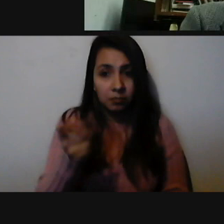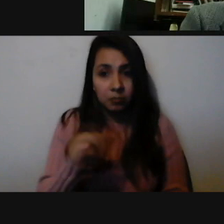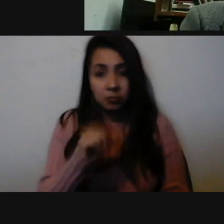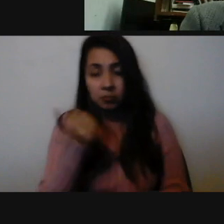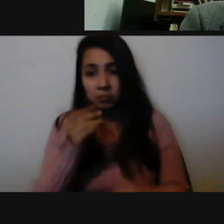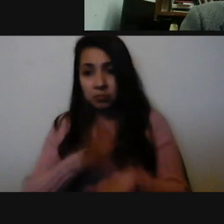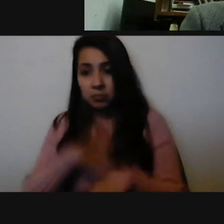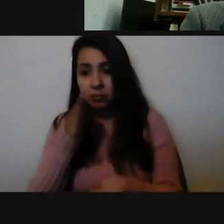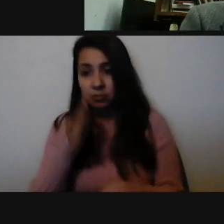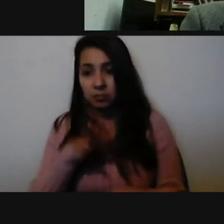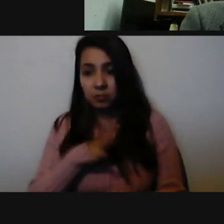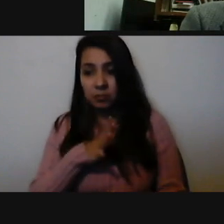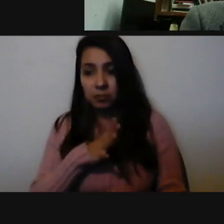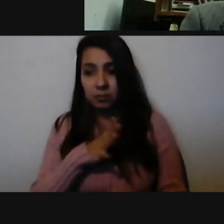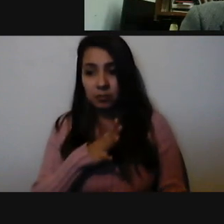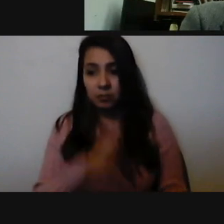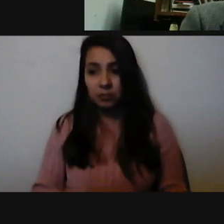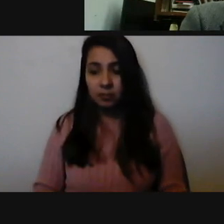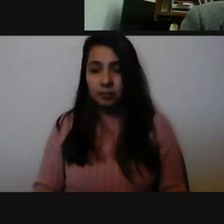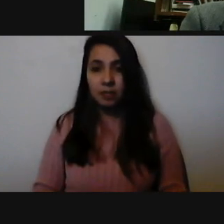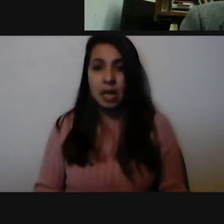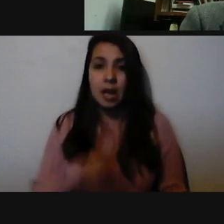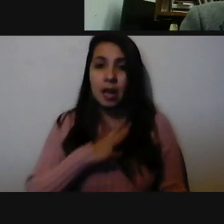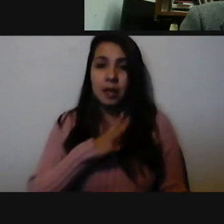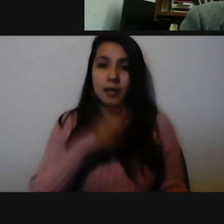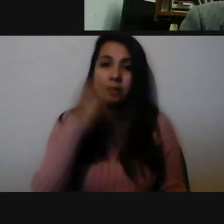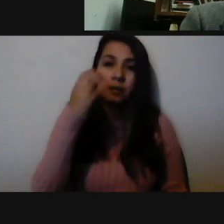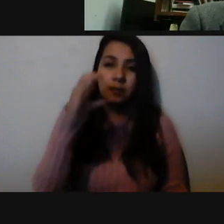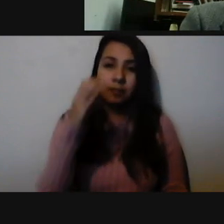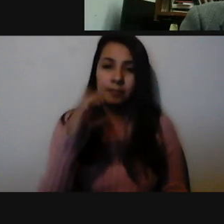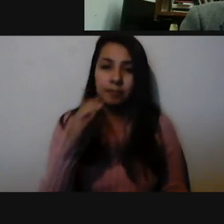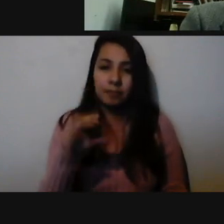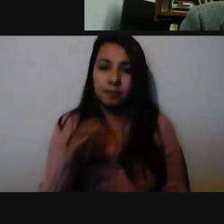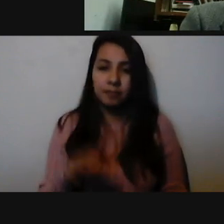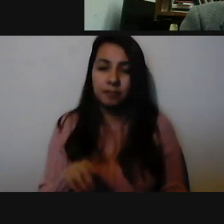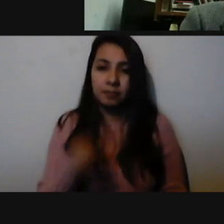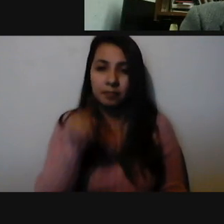Gracias. No sé si haya otra pregunta por allá.